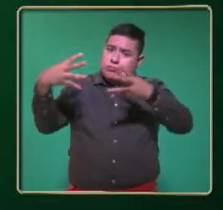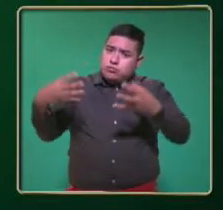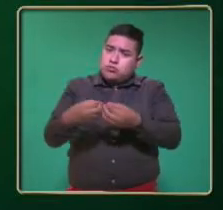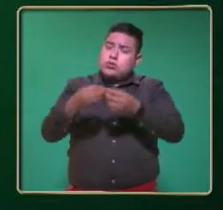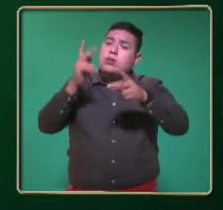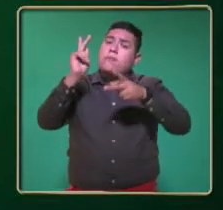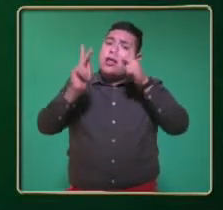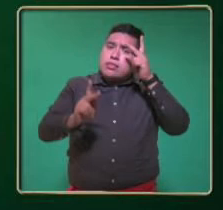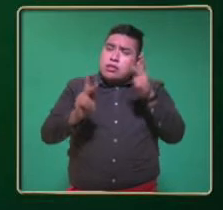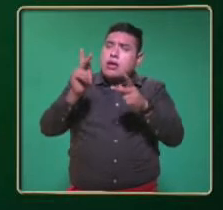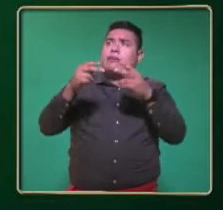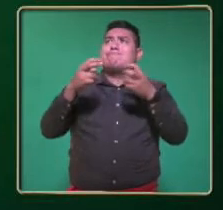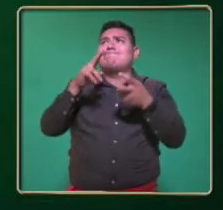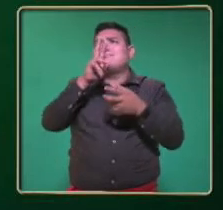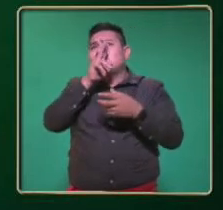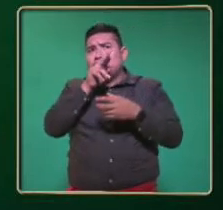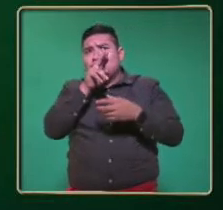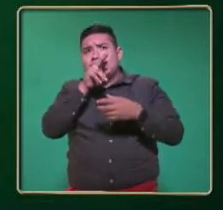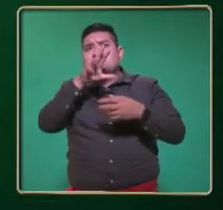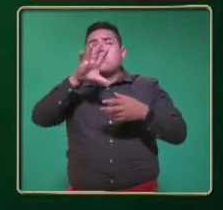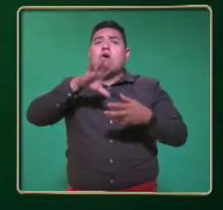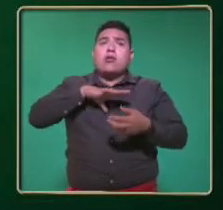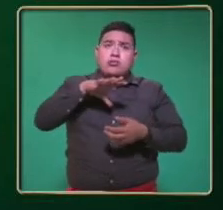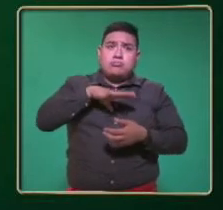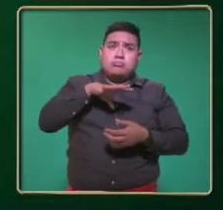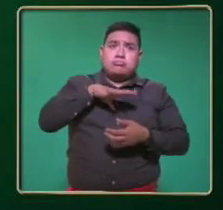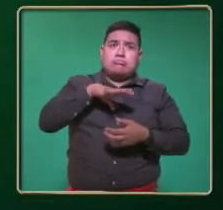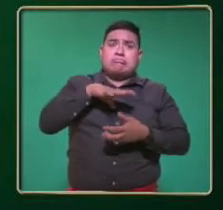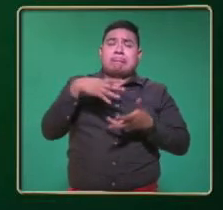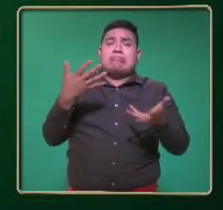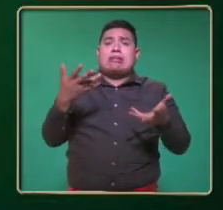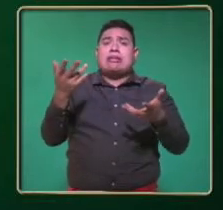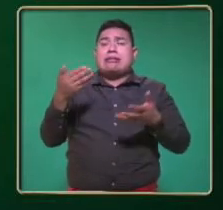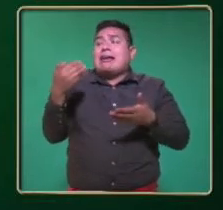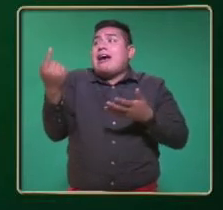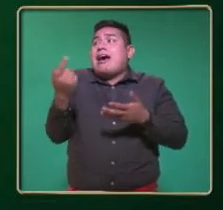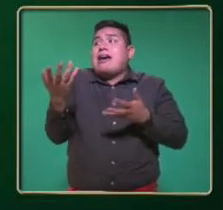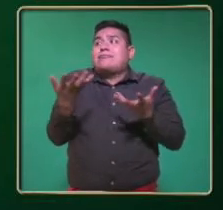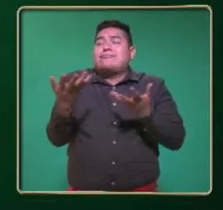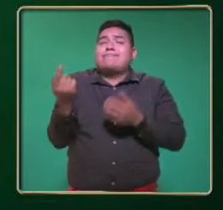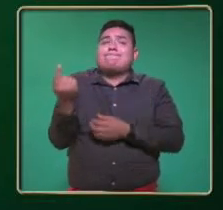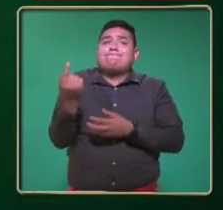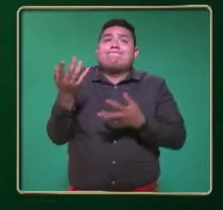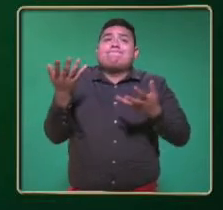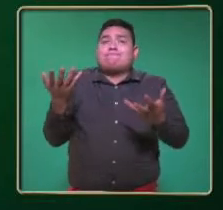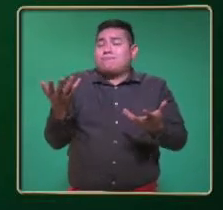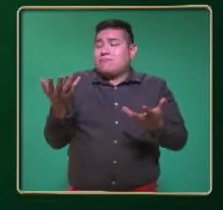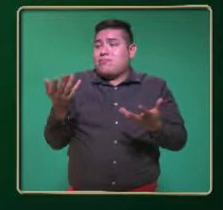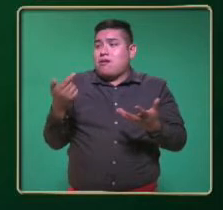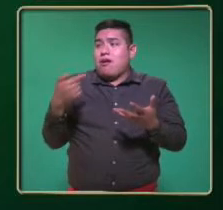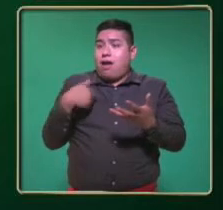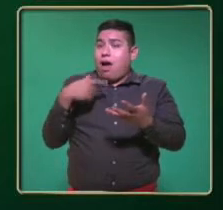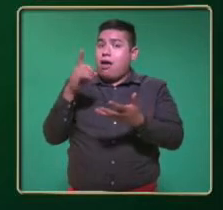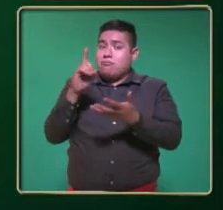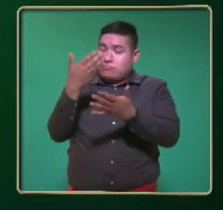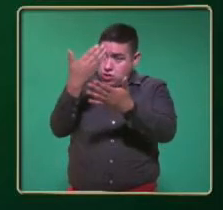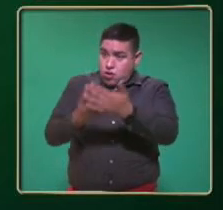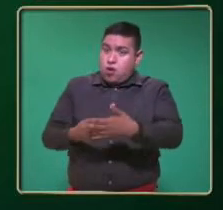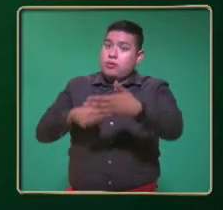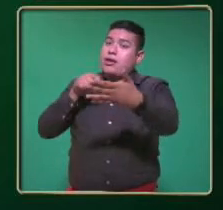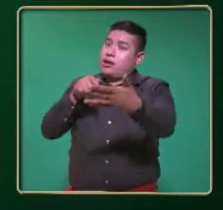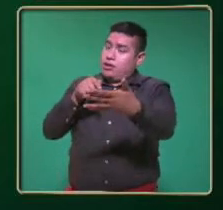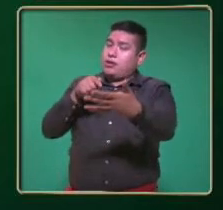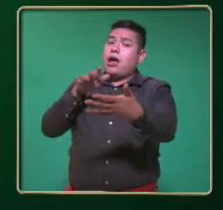esa angustia y esa preocupación de qué es lo que sigue, ¿verdad? Porque ya tenemos un